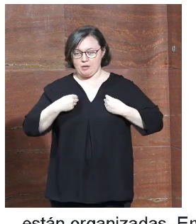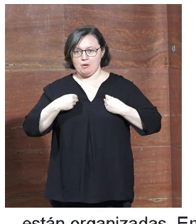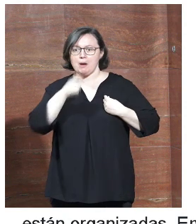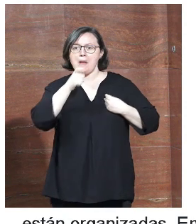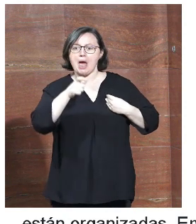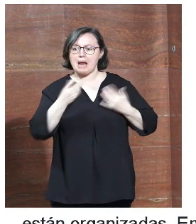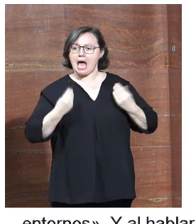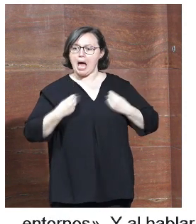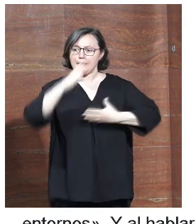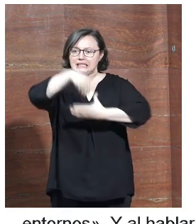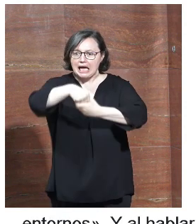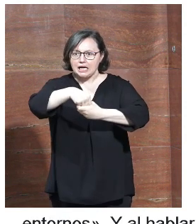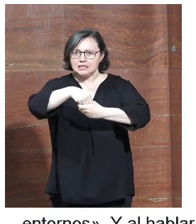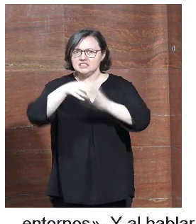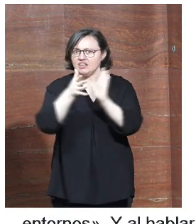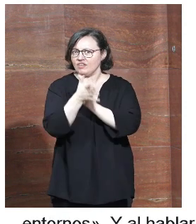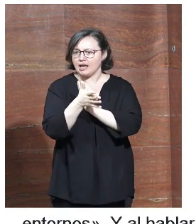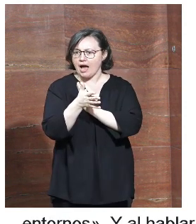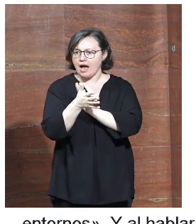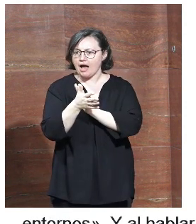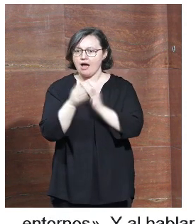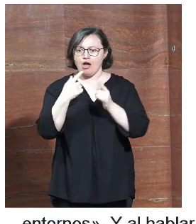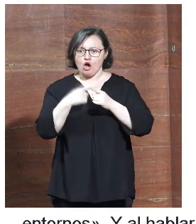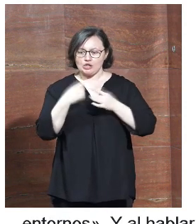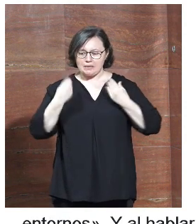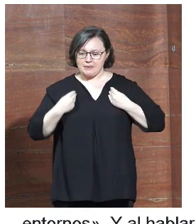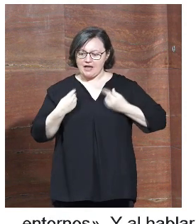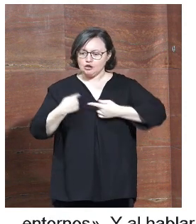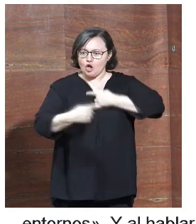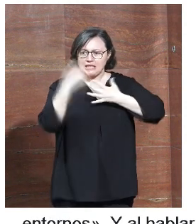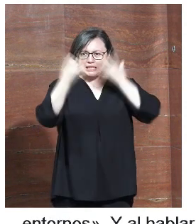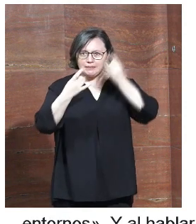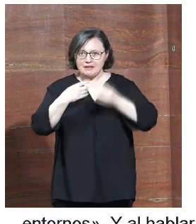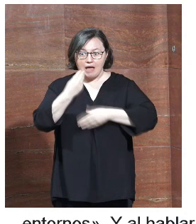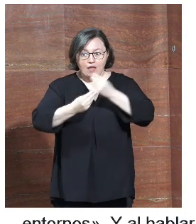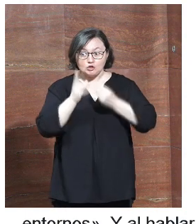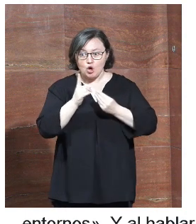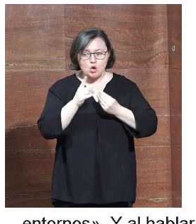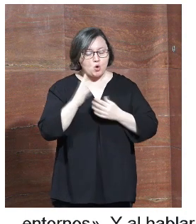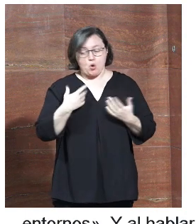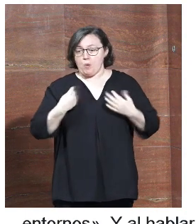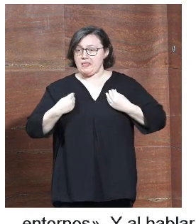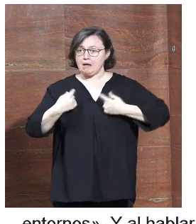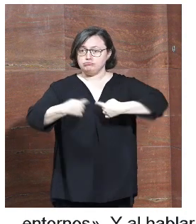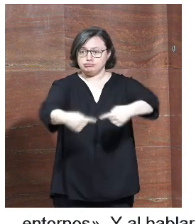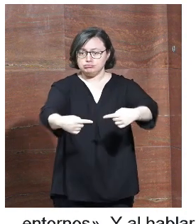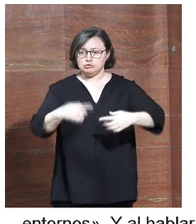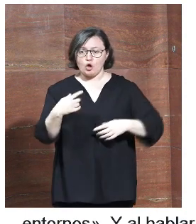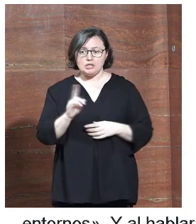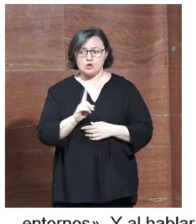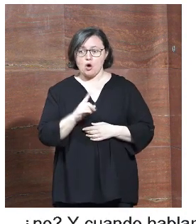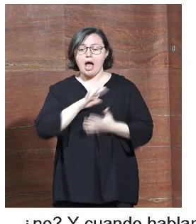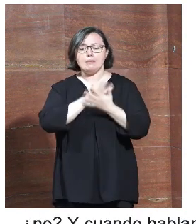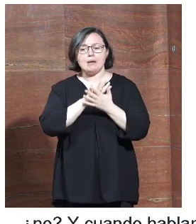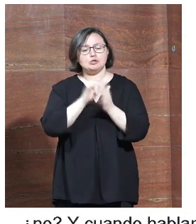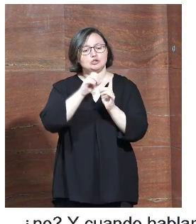habitar, va más allá de la realización de nuestras actividades cotidianas o ordinarias, prácticas del día a día. Estamos